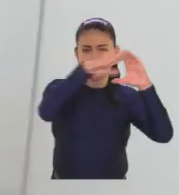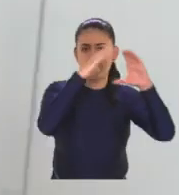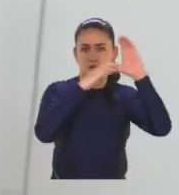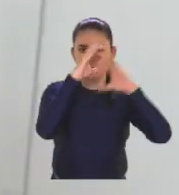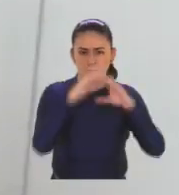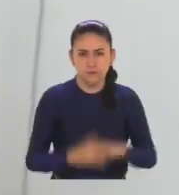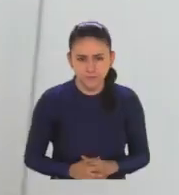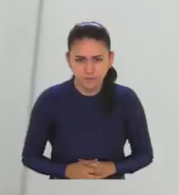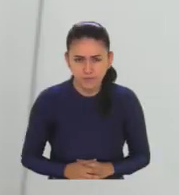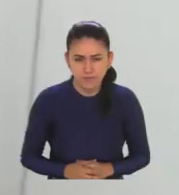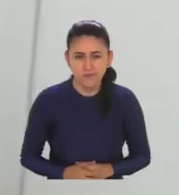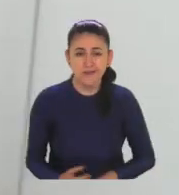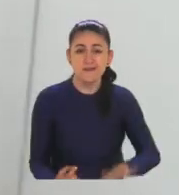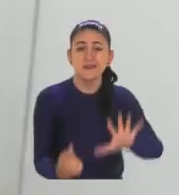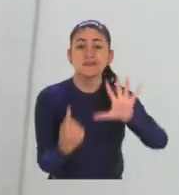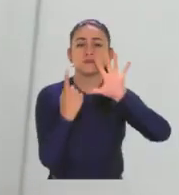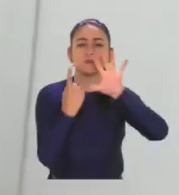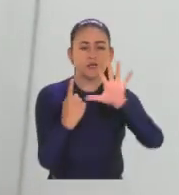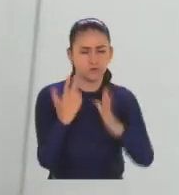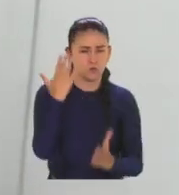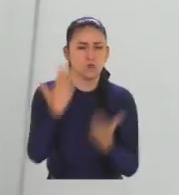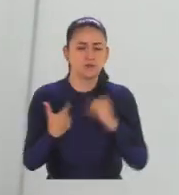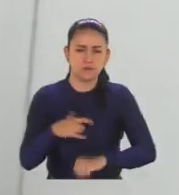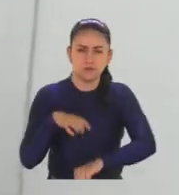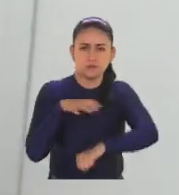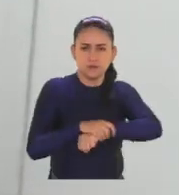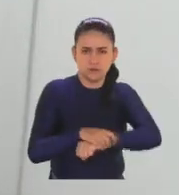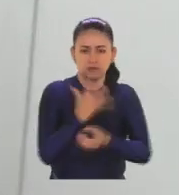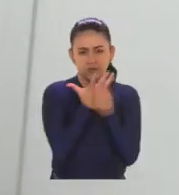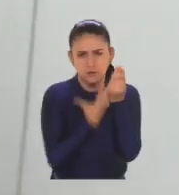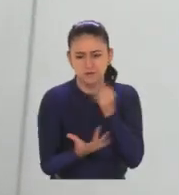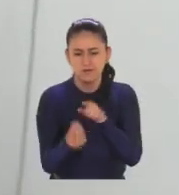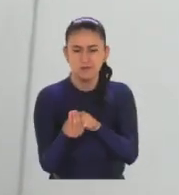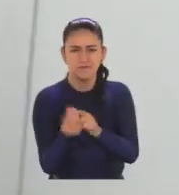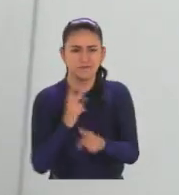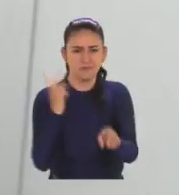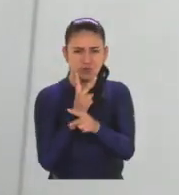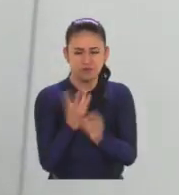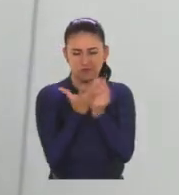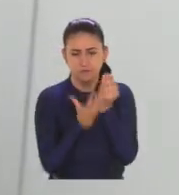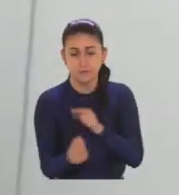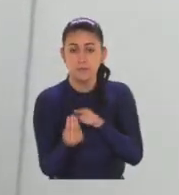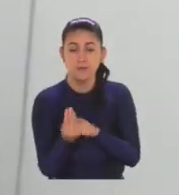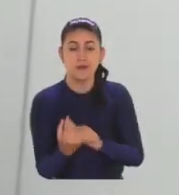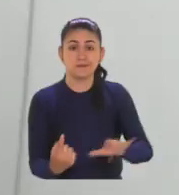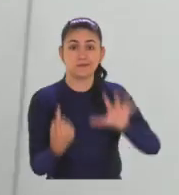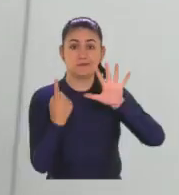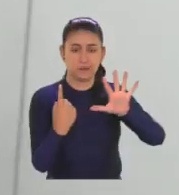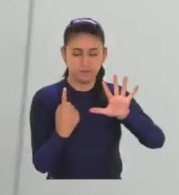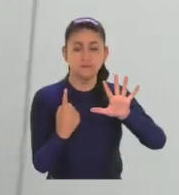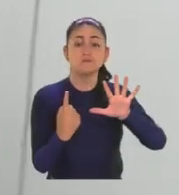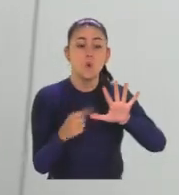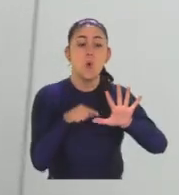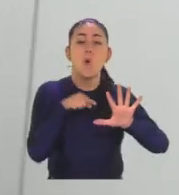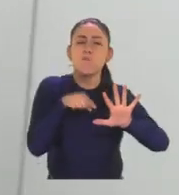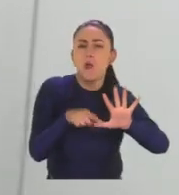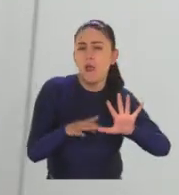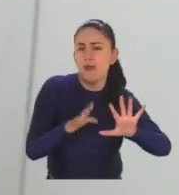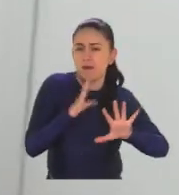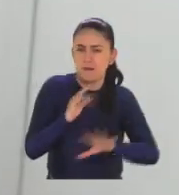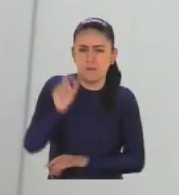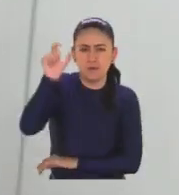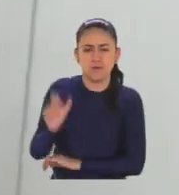Fueron capturados 6 presuntos integrantes de la organización criminal. Entre los detenidos encontramos a Fabián